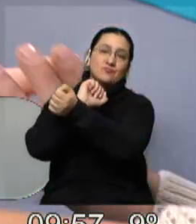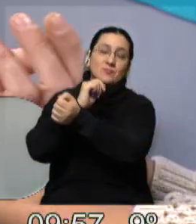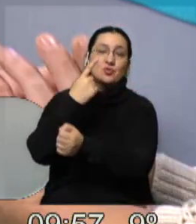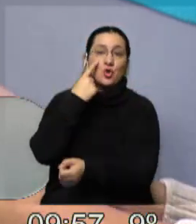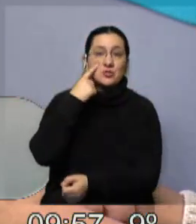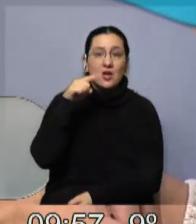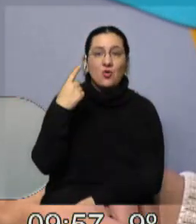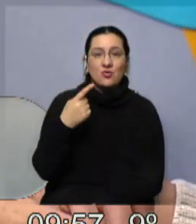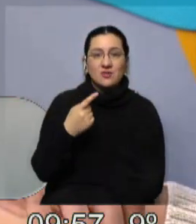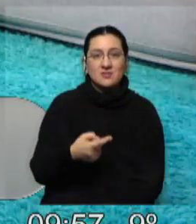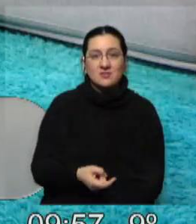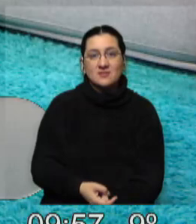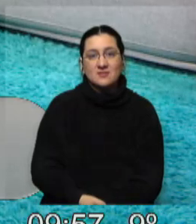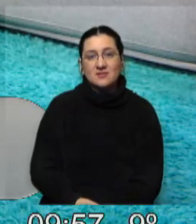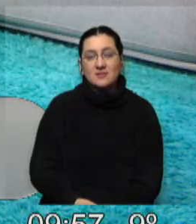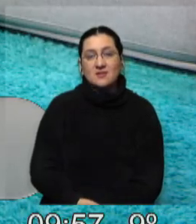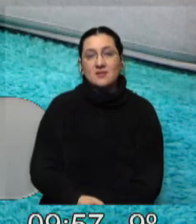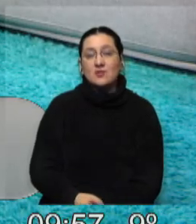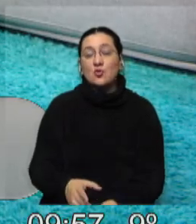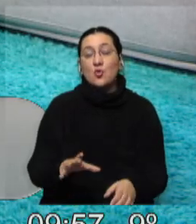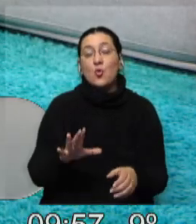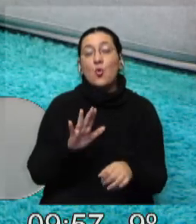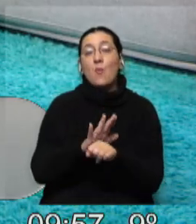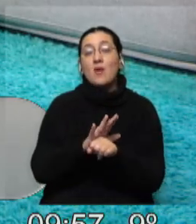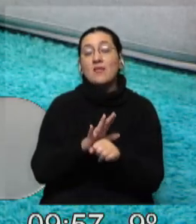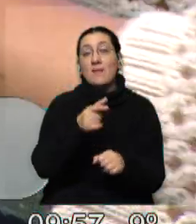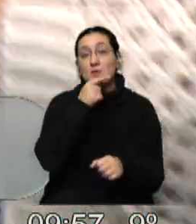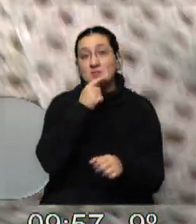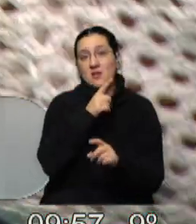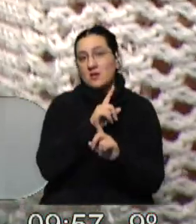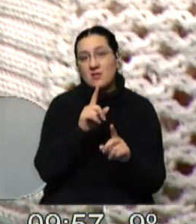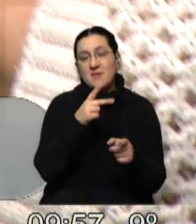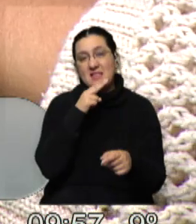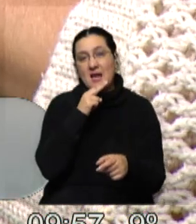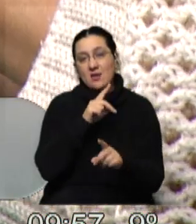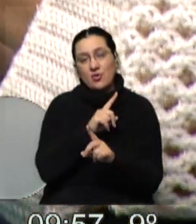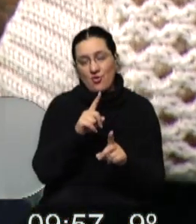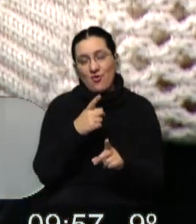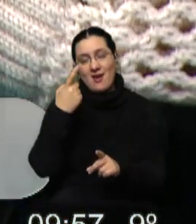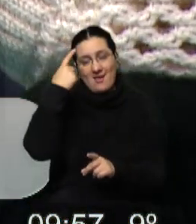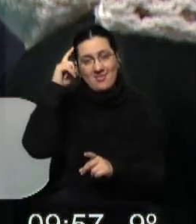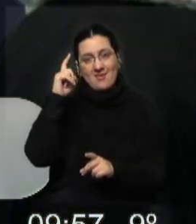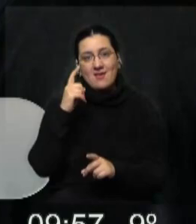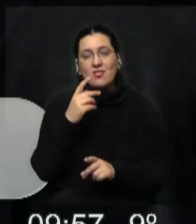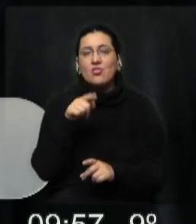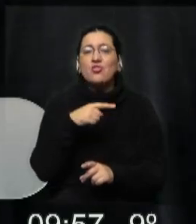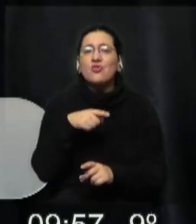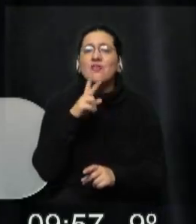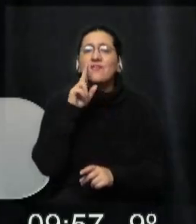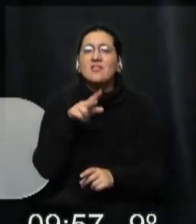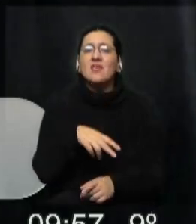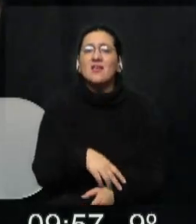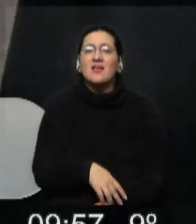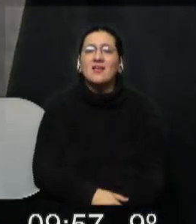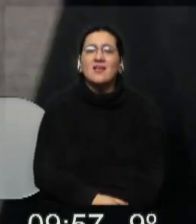otras. Como la de la policía, claro. Bueno, que de metal. La idea es... ¿Dónde viste, Fito? De